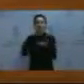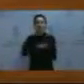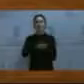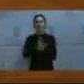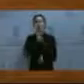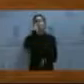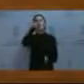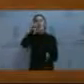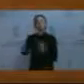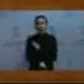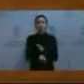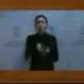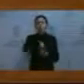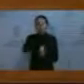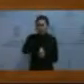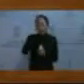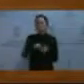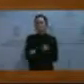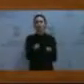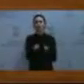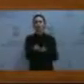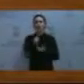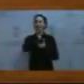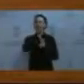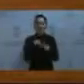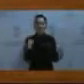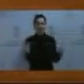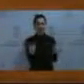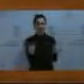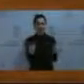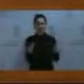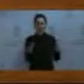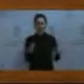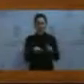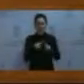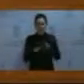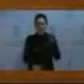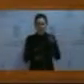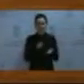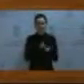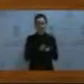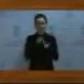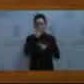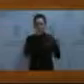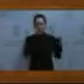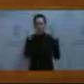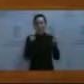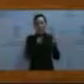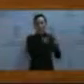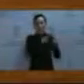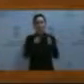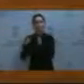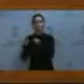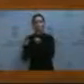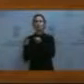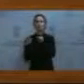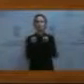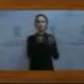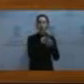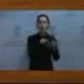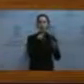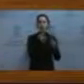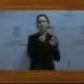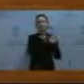del asunto, esto es, del control interno y también de la evaluación de los servicios públicos de cada uno de sus departamentos y organismos públicos